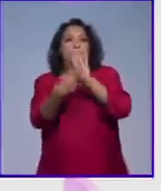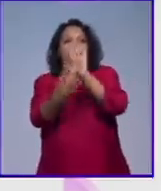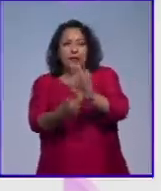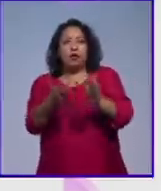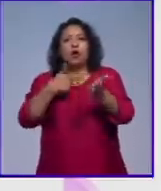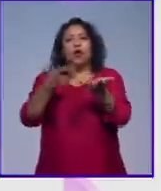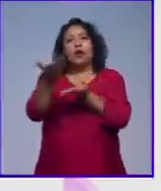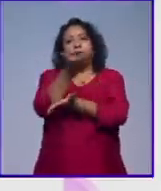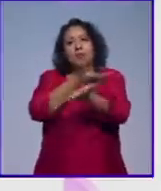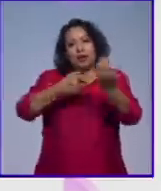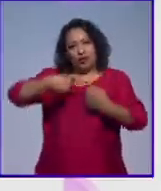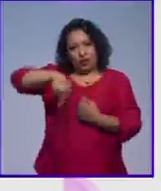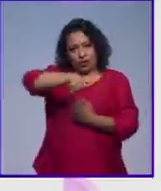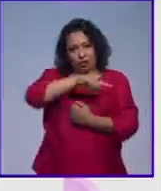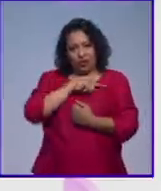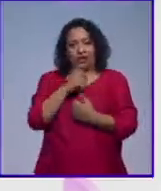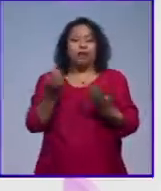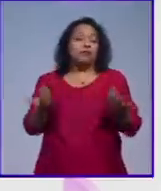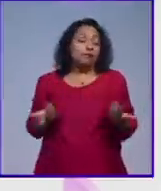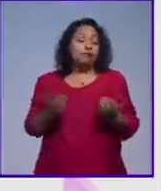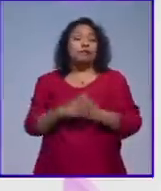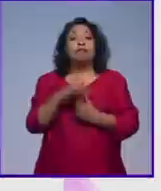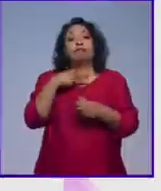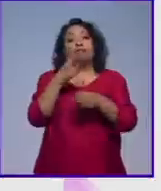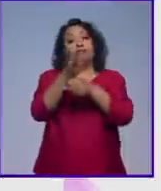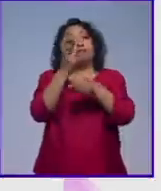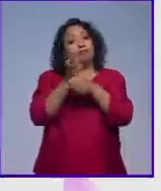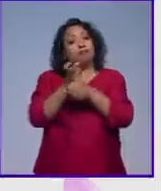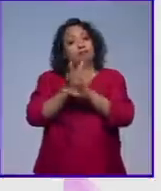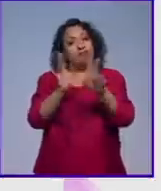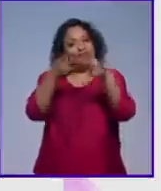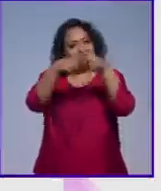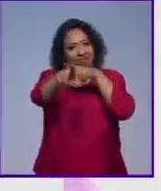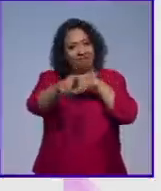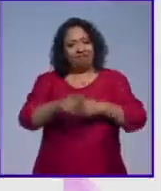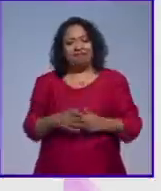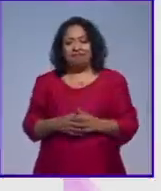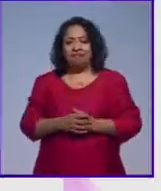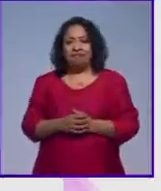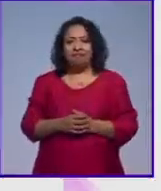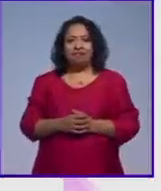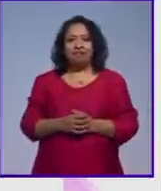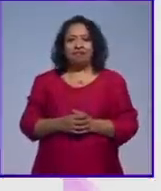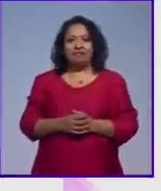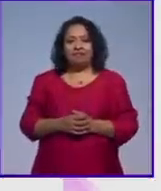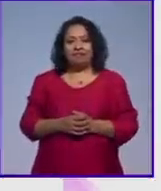viendo y compartiendo con todos ustedes. Así que la invitación está hecha. Comenzamos.